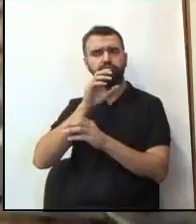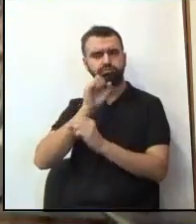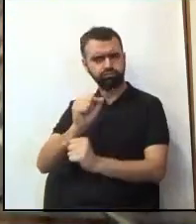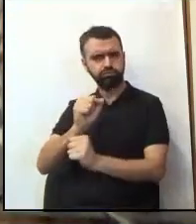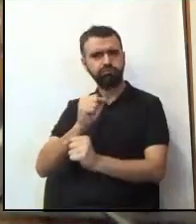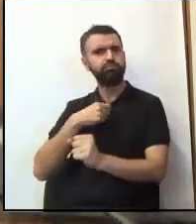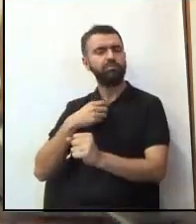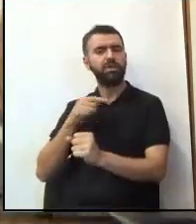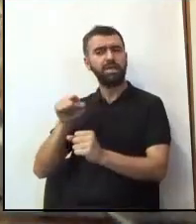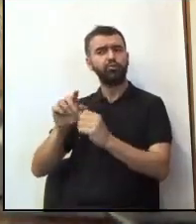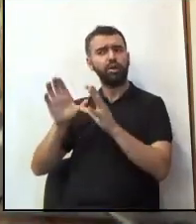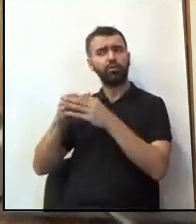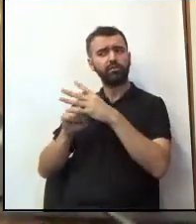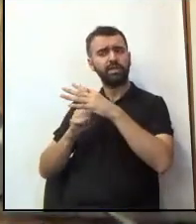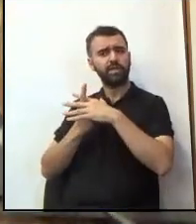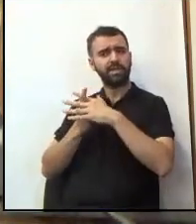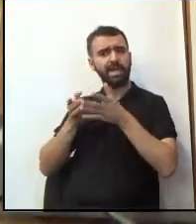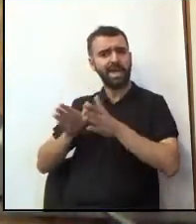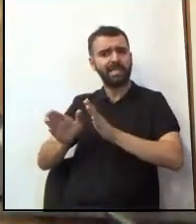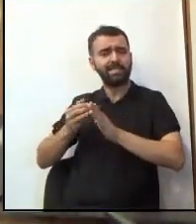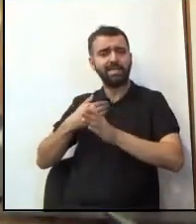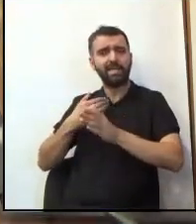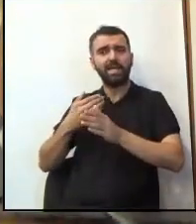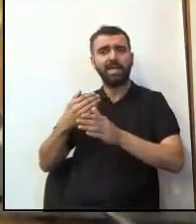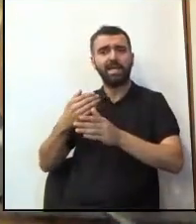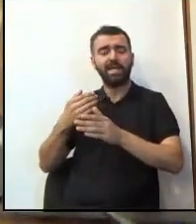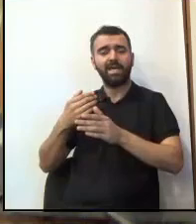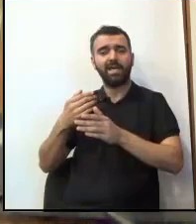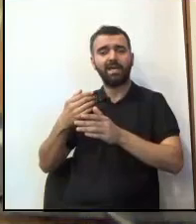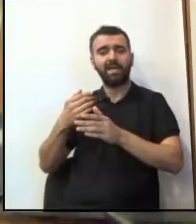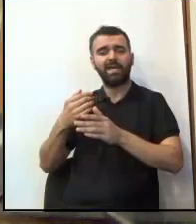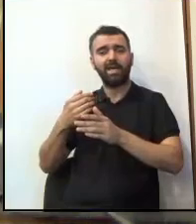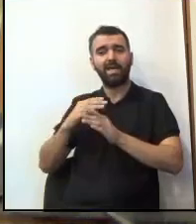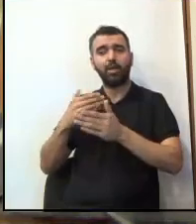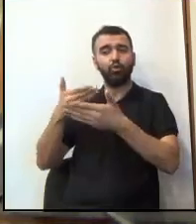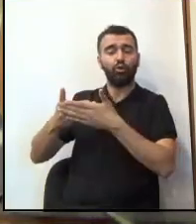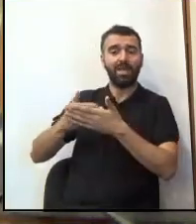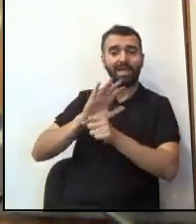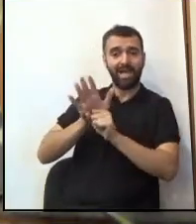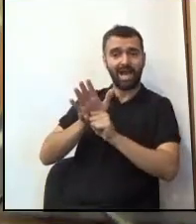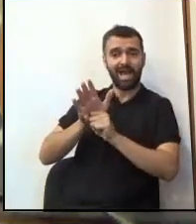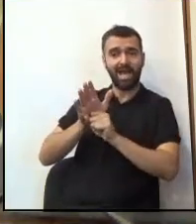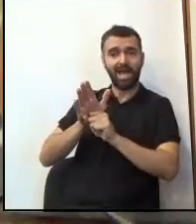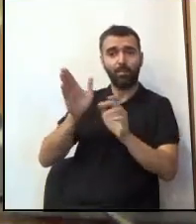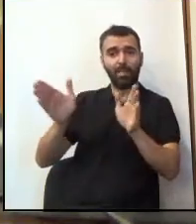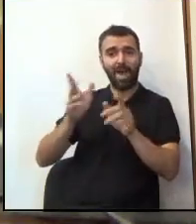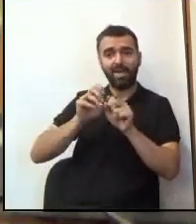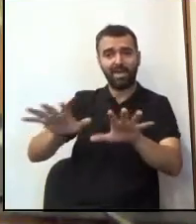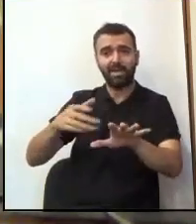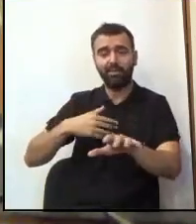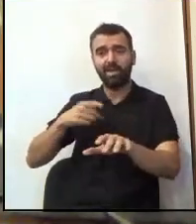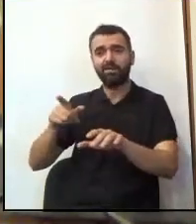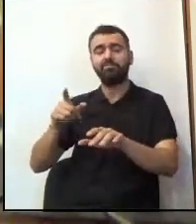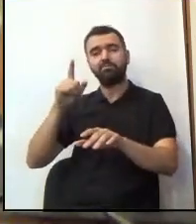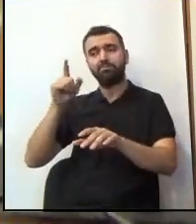nace durante la pandemia para ayudar a los pequeños viñateros, se acercó a este municipio,